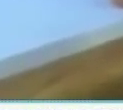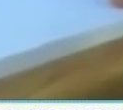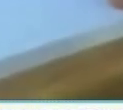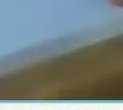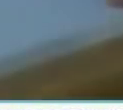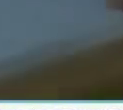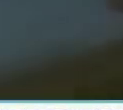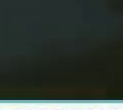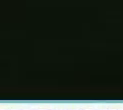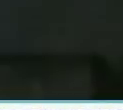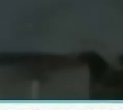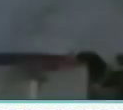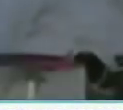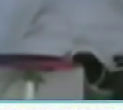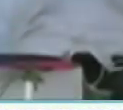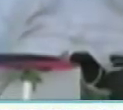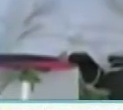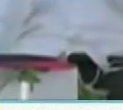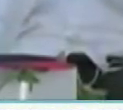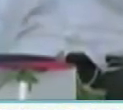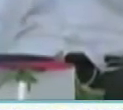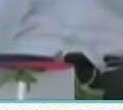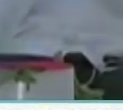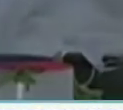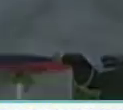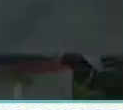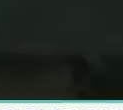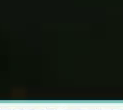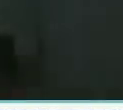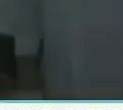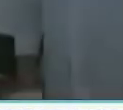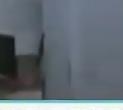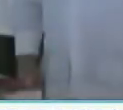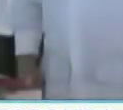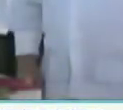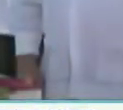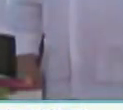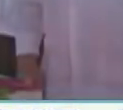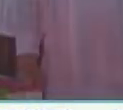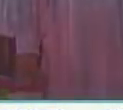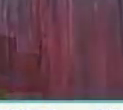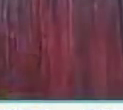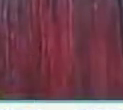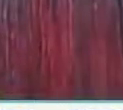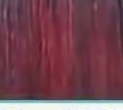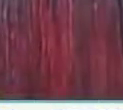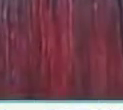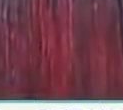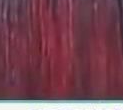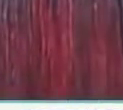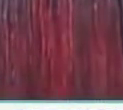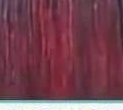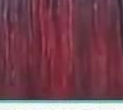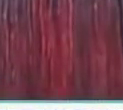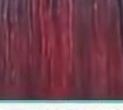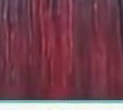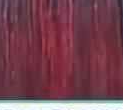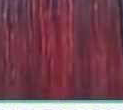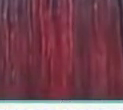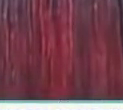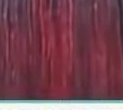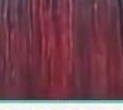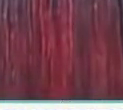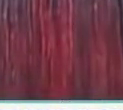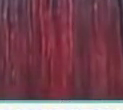El mejor tributo que podemos rendir a la memoria de Hugo Chávez es cumplir con ese sueño que él compartió